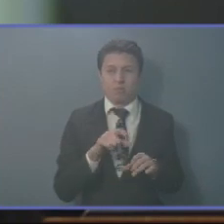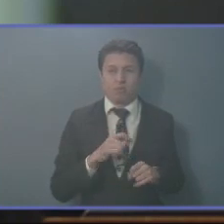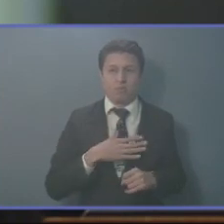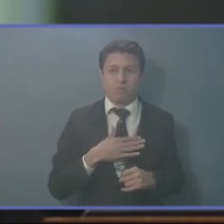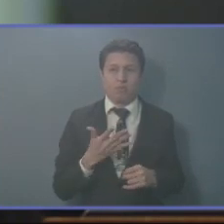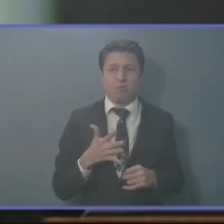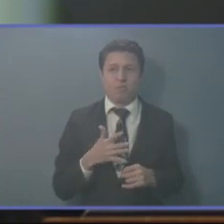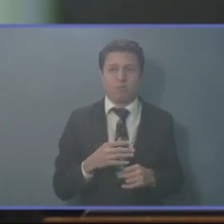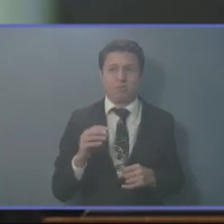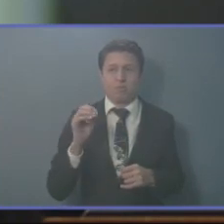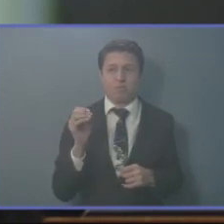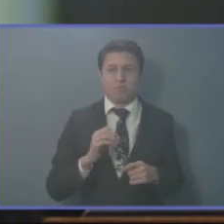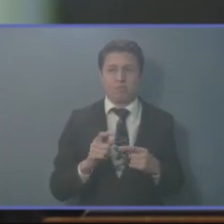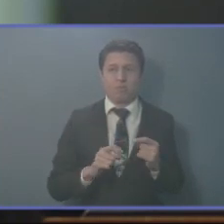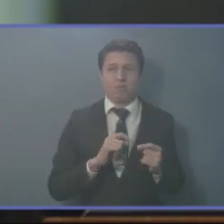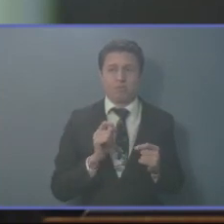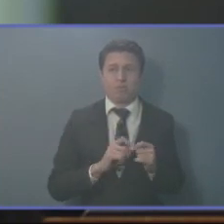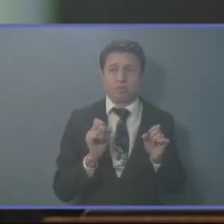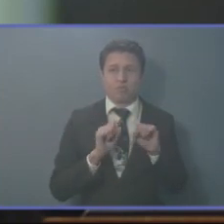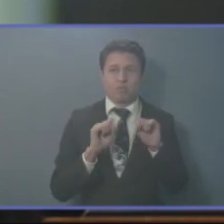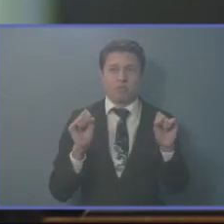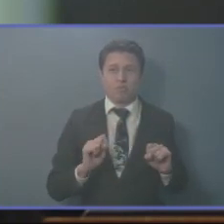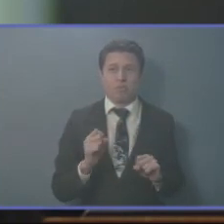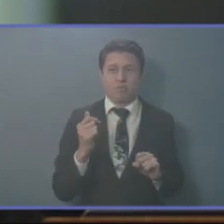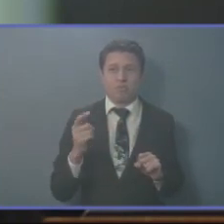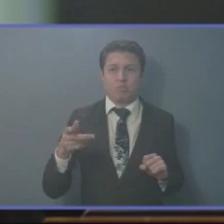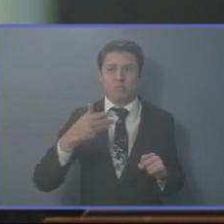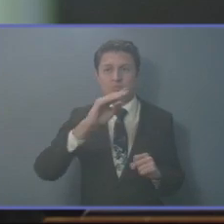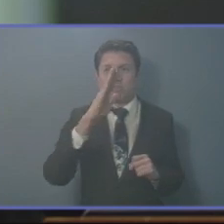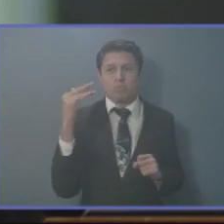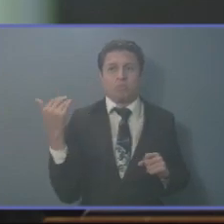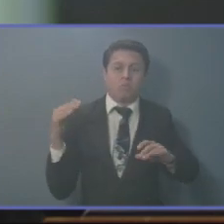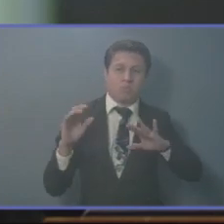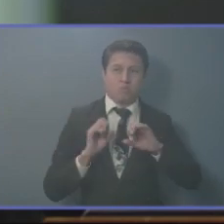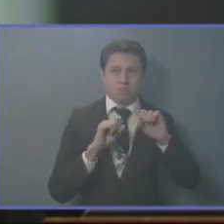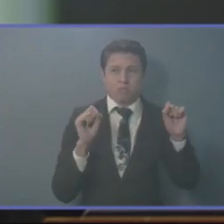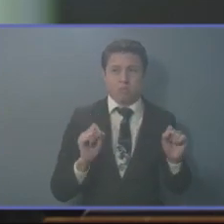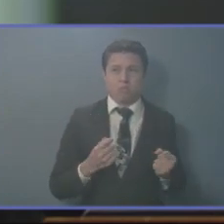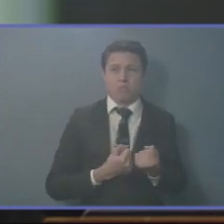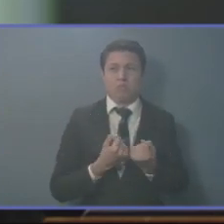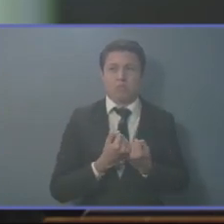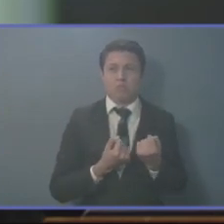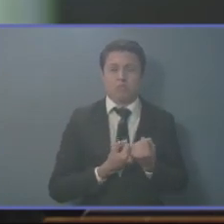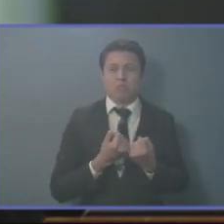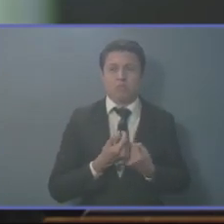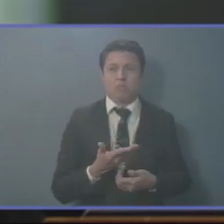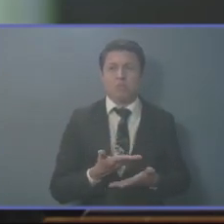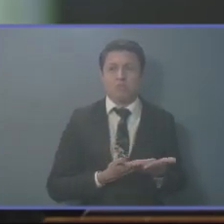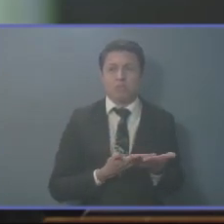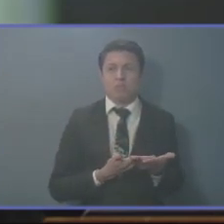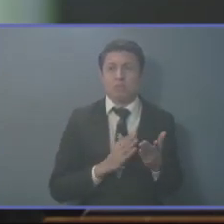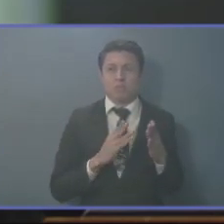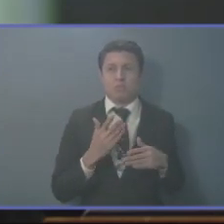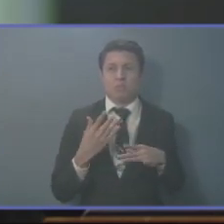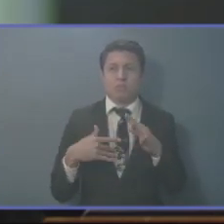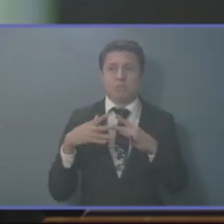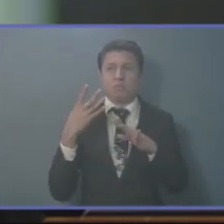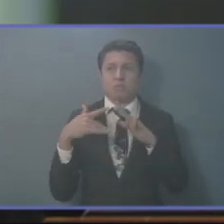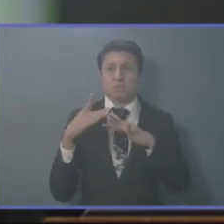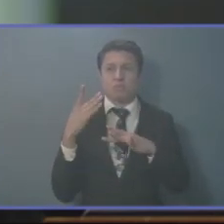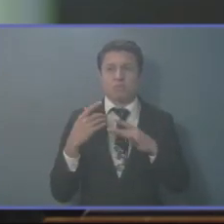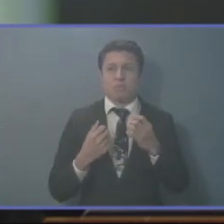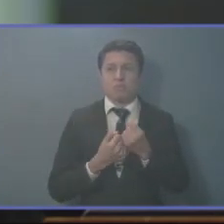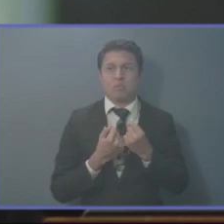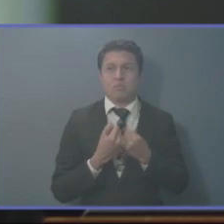menos un crédito vigente en el sistema financiero nacional o sistema financiero cooperativo o historial